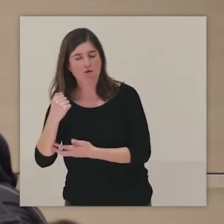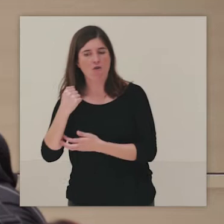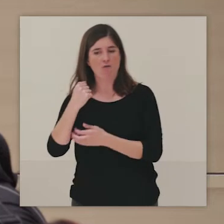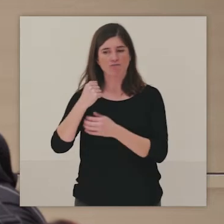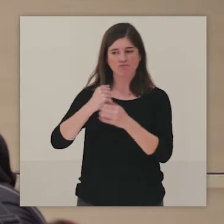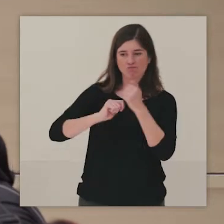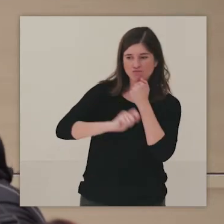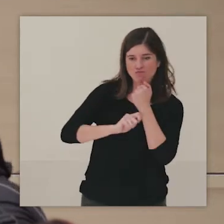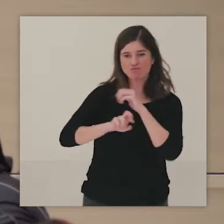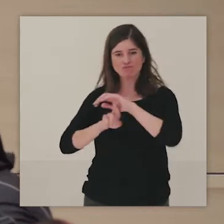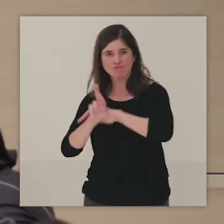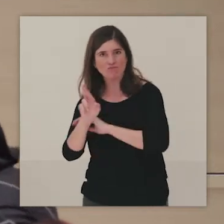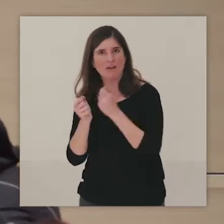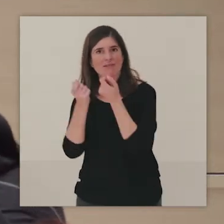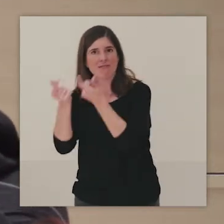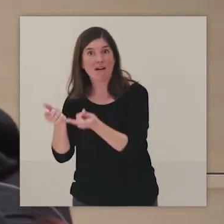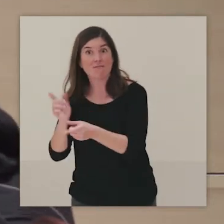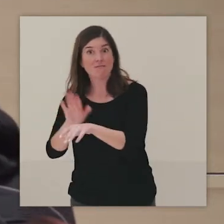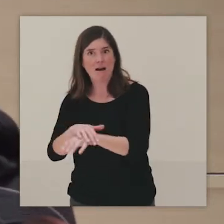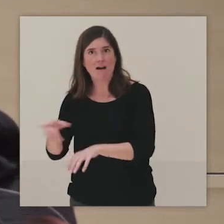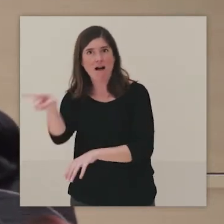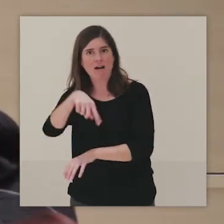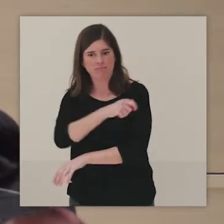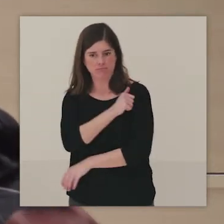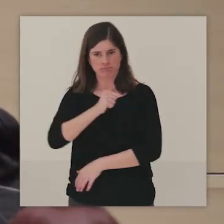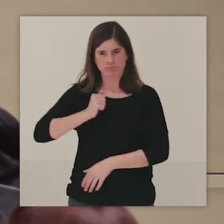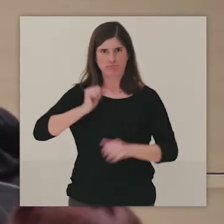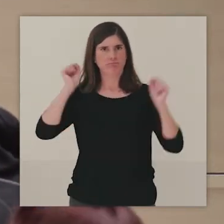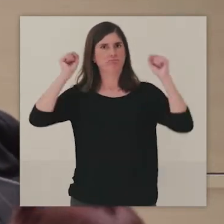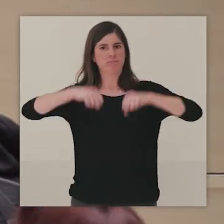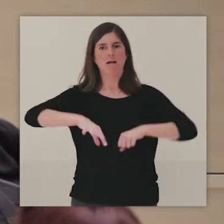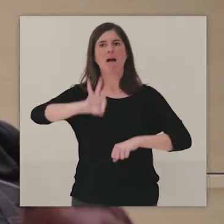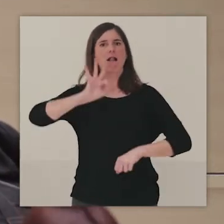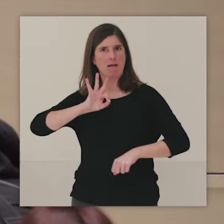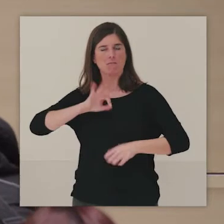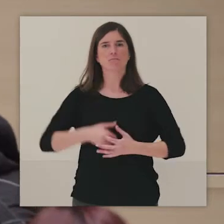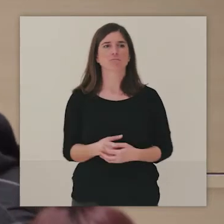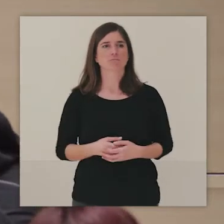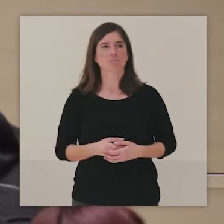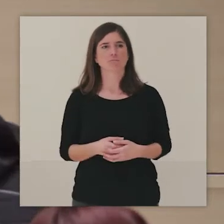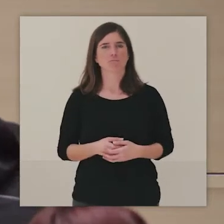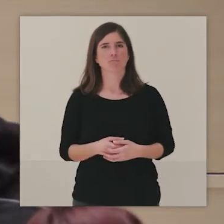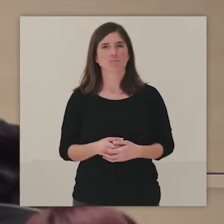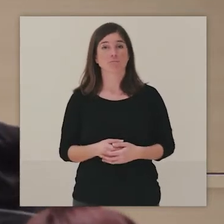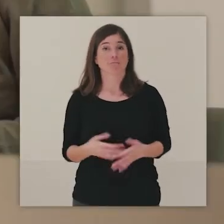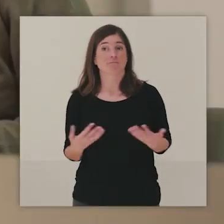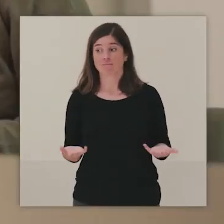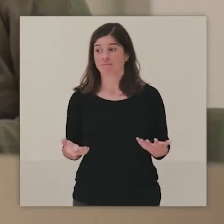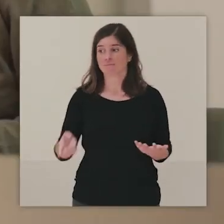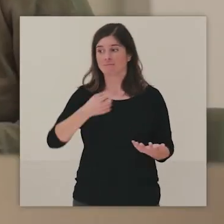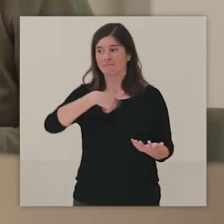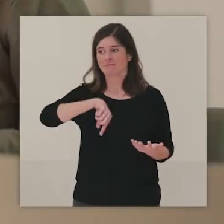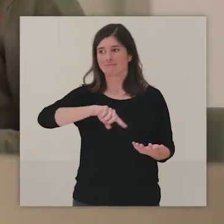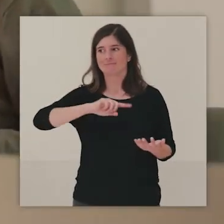que efectivamente, junto con las oportunidades de hacerlo, puedan llevar a cabo este tipo de elecciones. Y entonces lo que queremos es